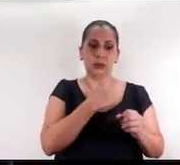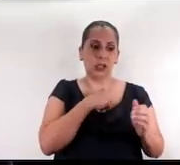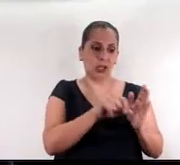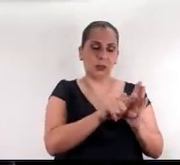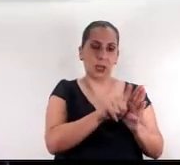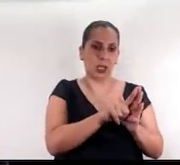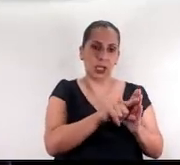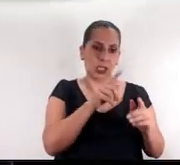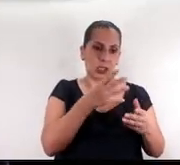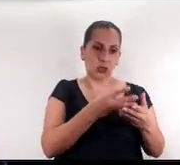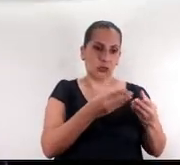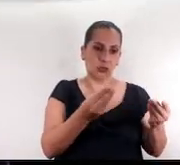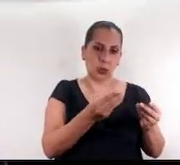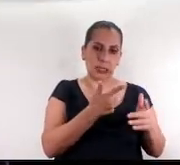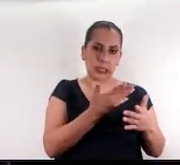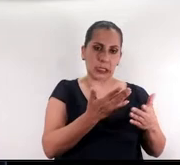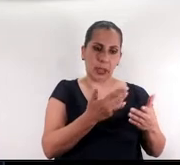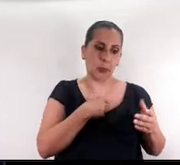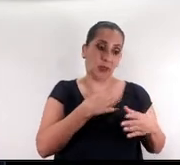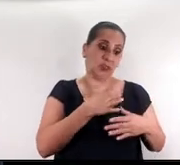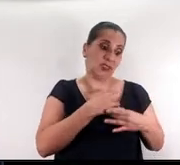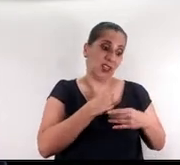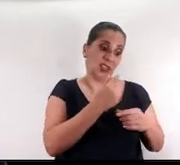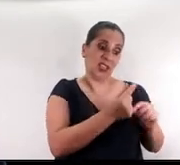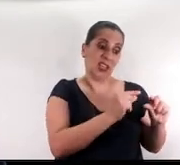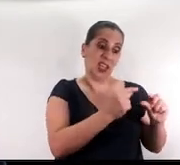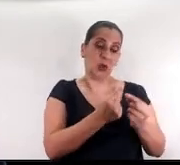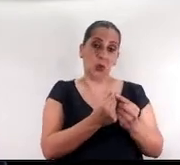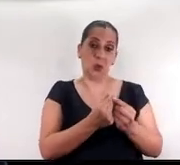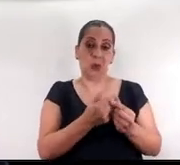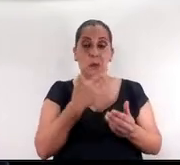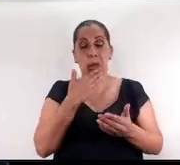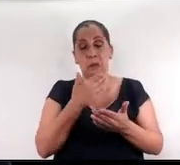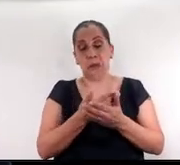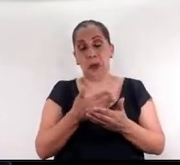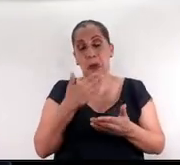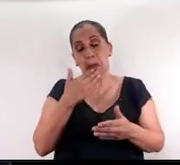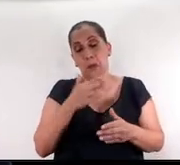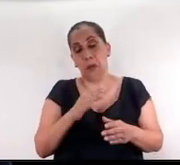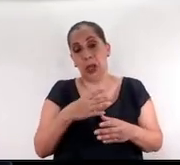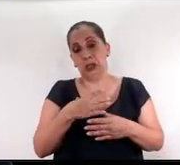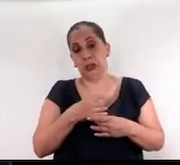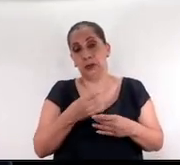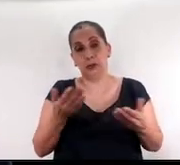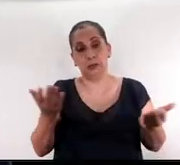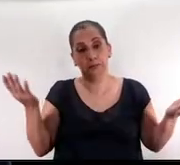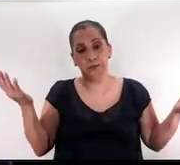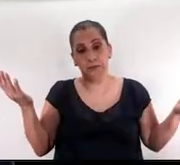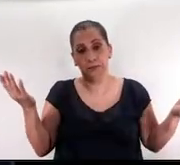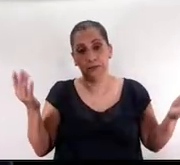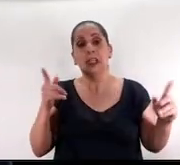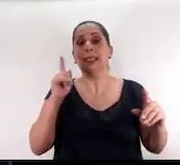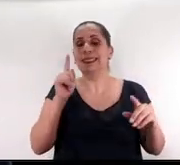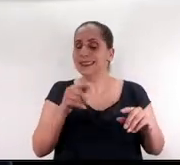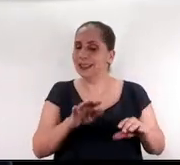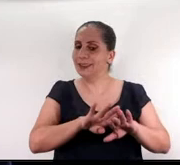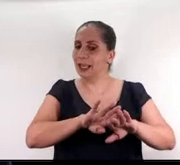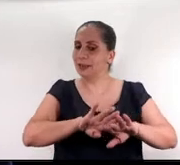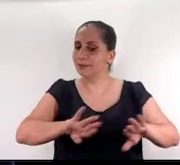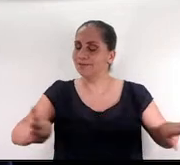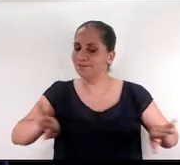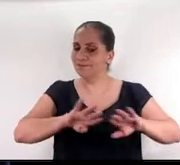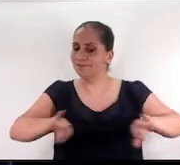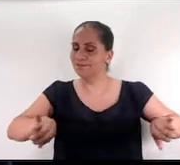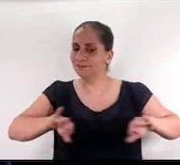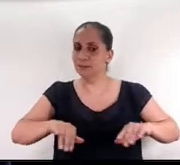Legislativa por intereses de cada grupo, bien intencionados o mal intencionados, se vayan rompiendo esos cuellos de